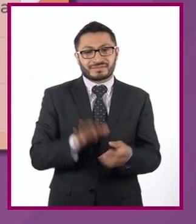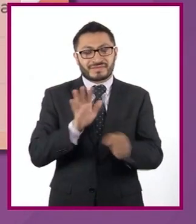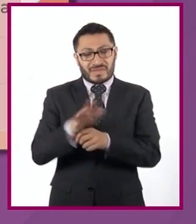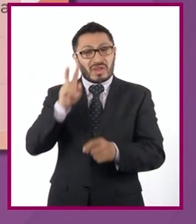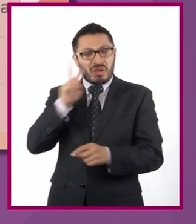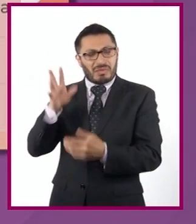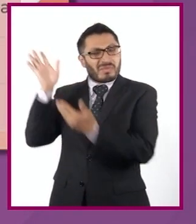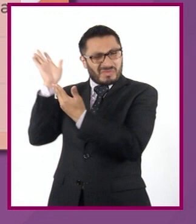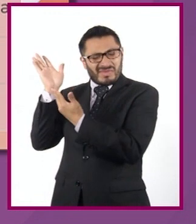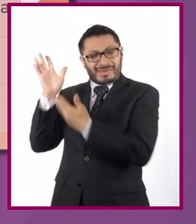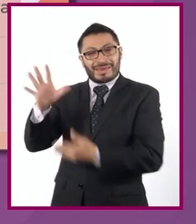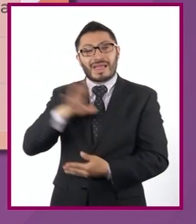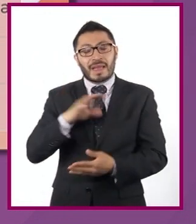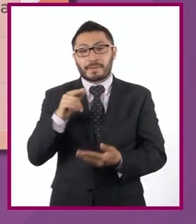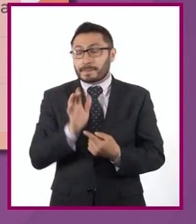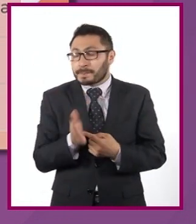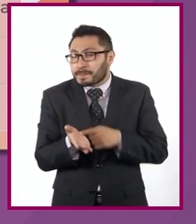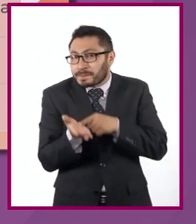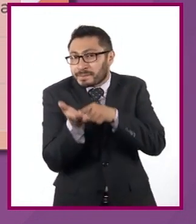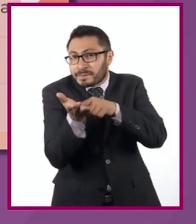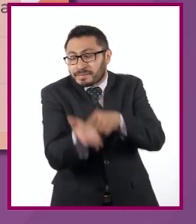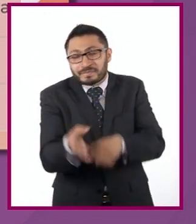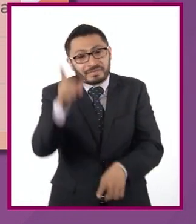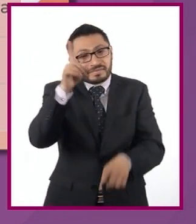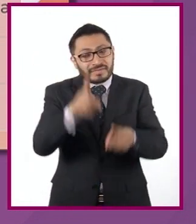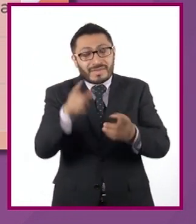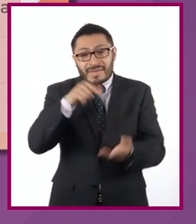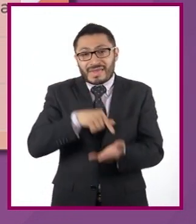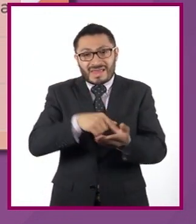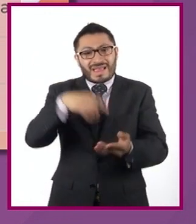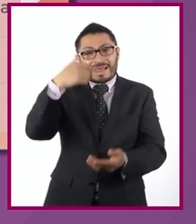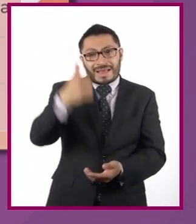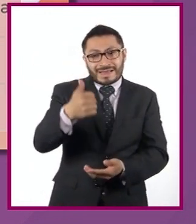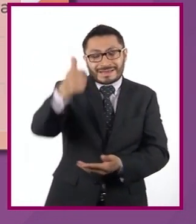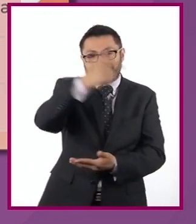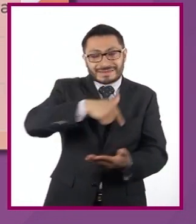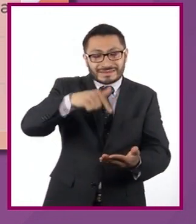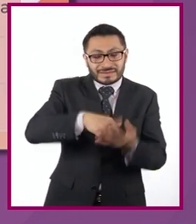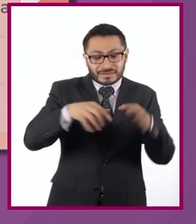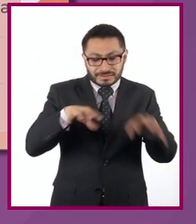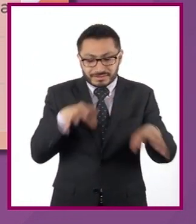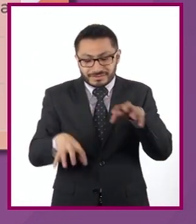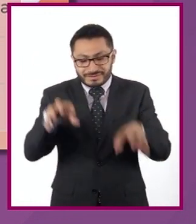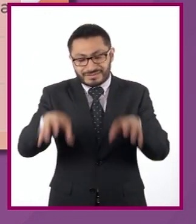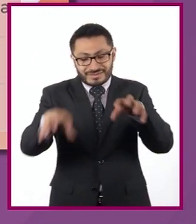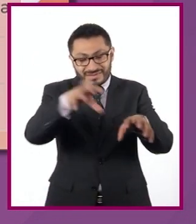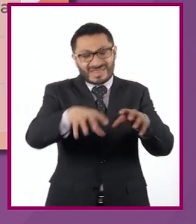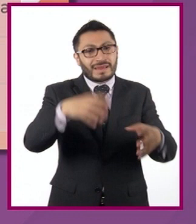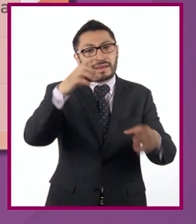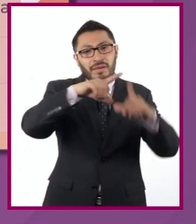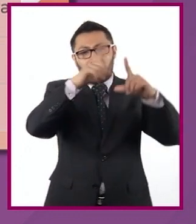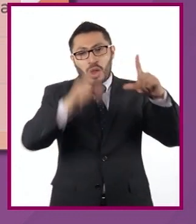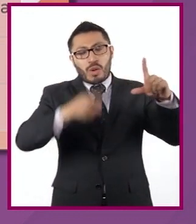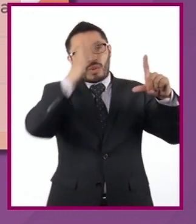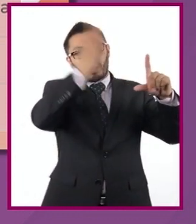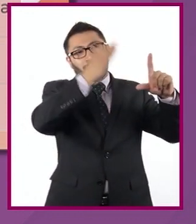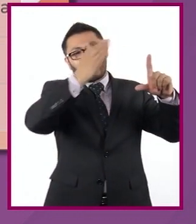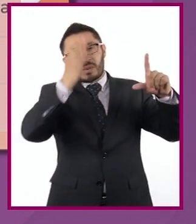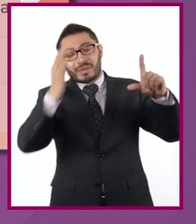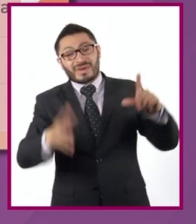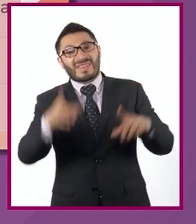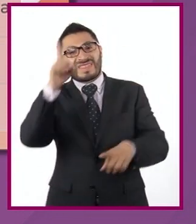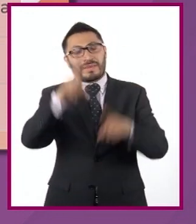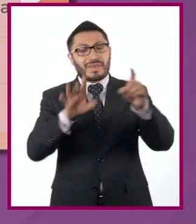en la imagen es una propuesta de acuerdo con la cual hay 6 zonas en las que se puede dividir nuestro país, según las diferencias